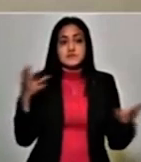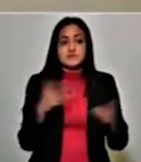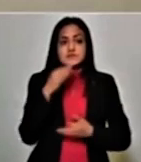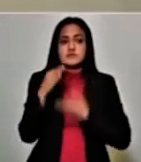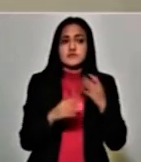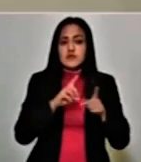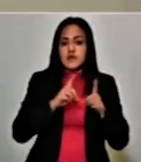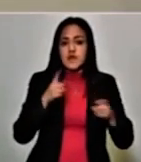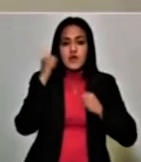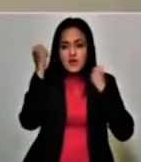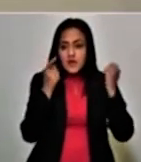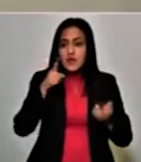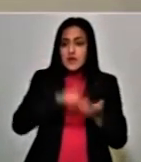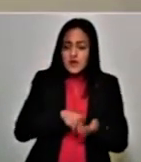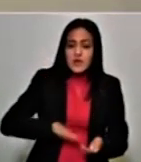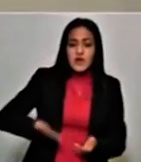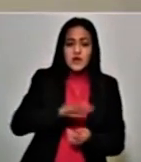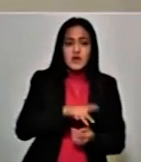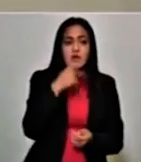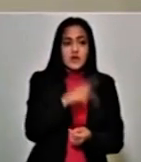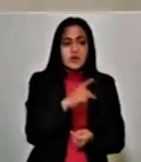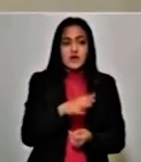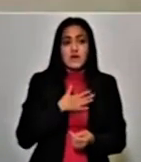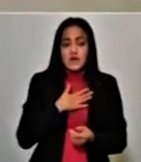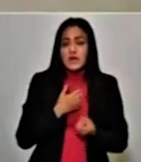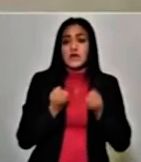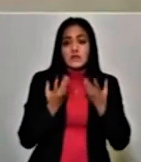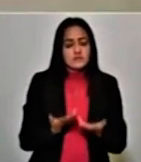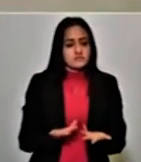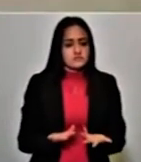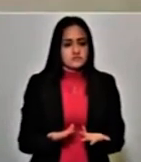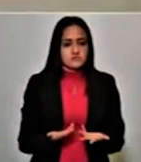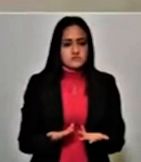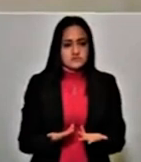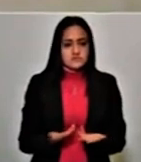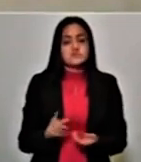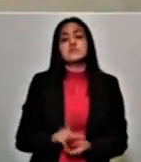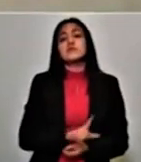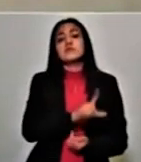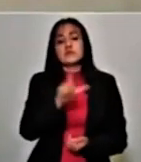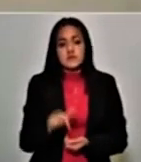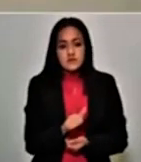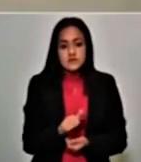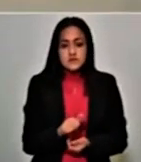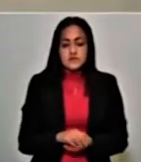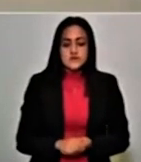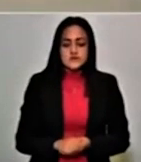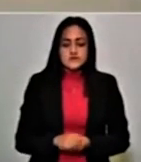todo un desarrollo turístico con los terrenos que nosotros les entregáramos. Después que